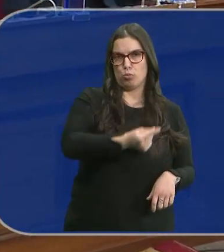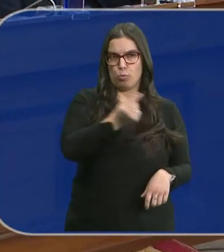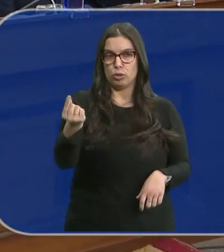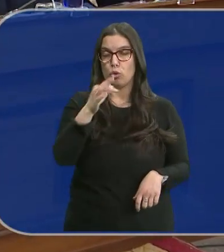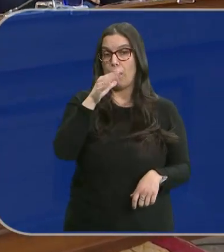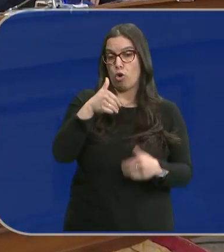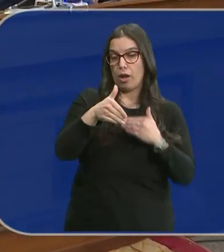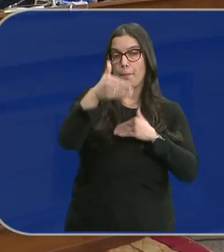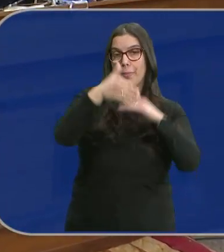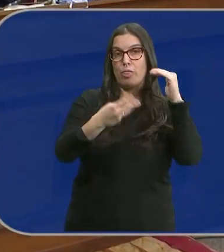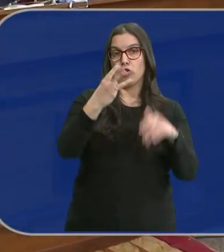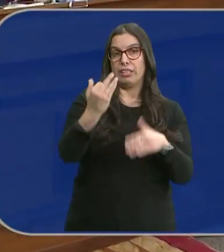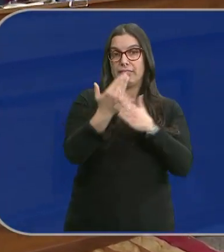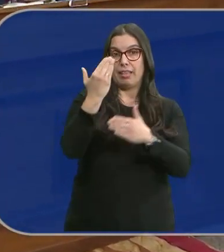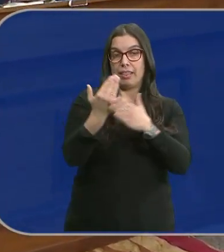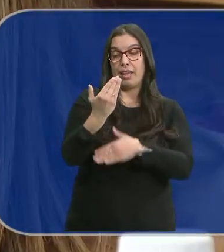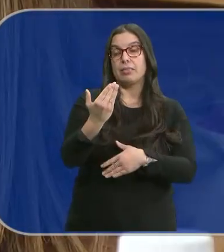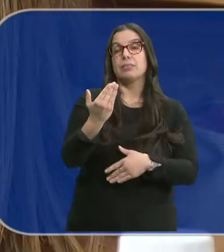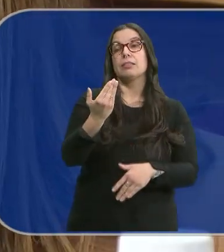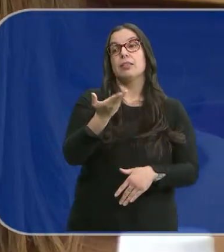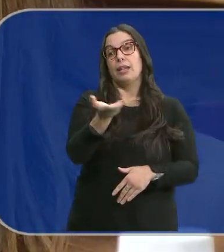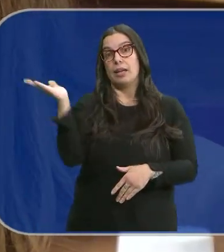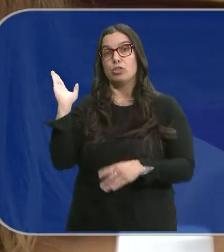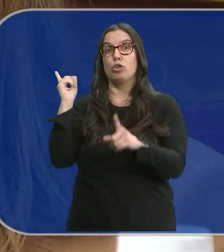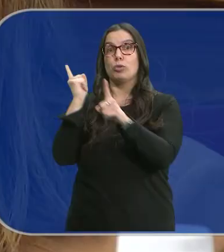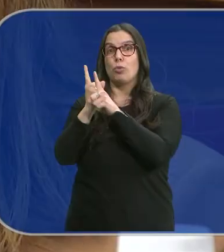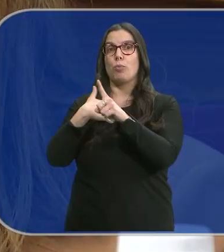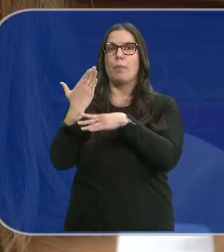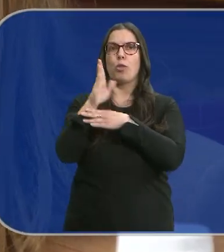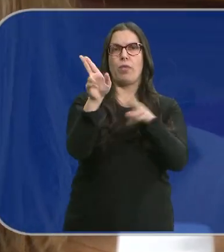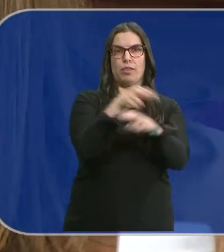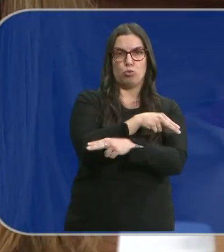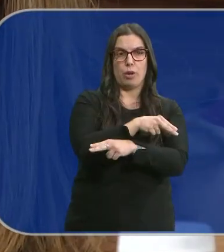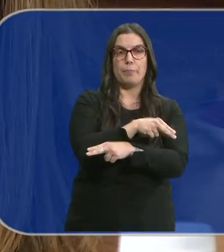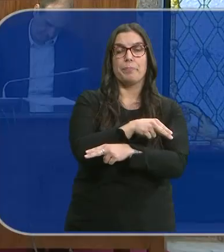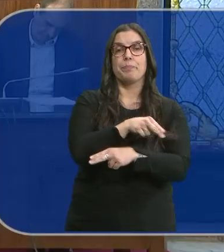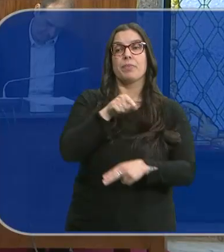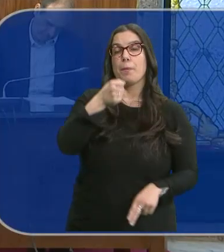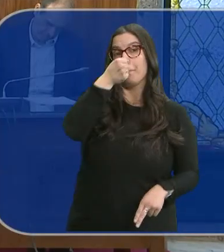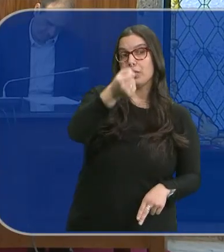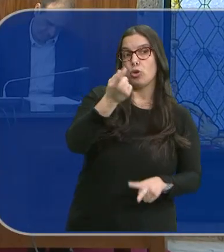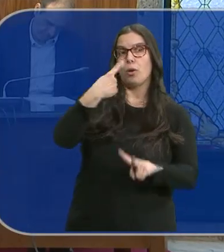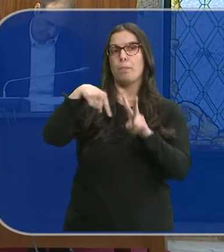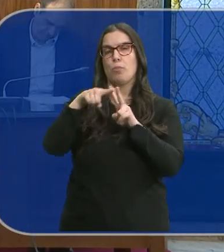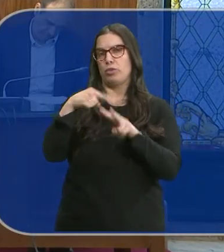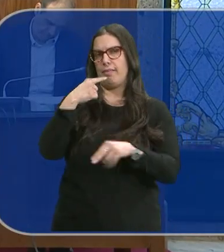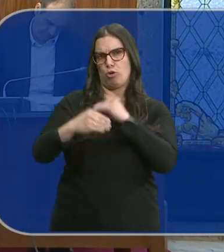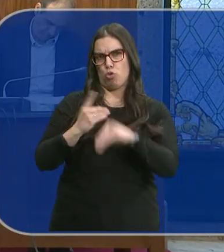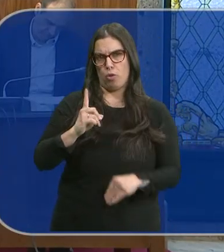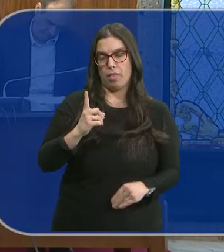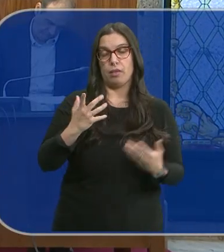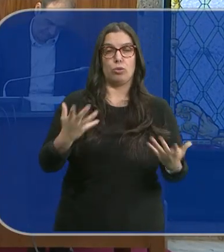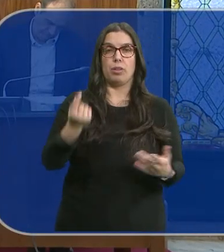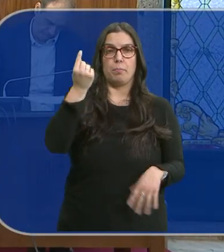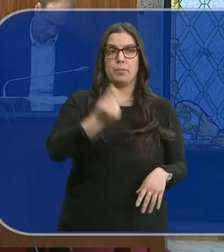un plazo de 30 días para que la oposición pueda presentar una moción de censura, una opción que PSOE y Vox ya han descartado. Por